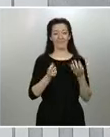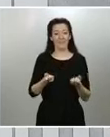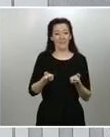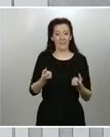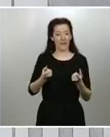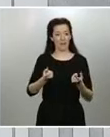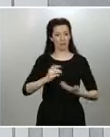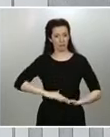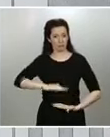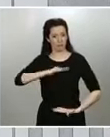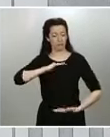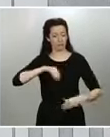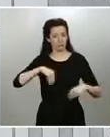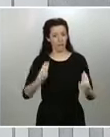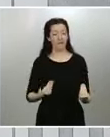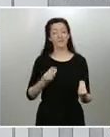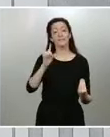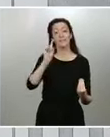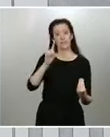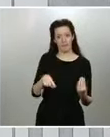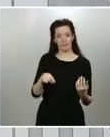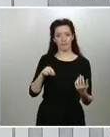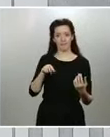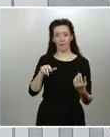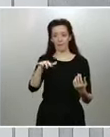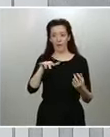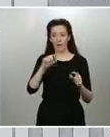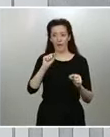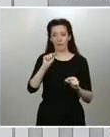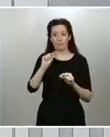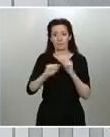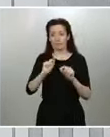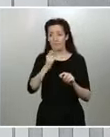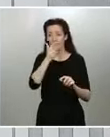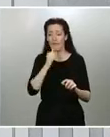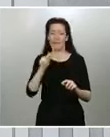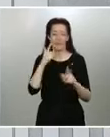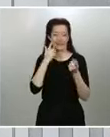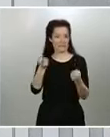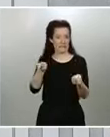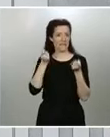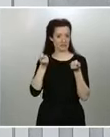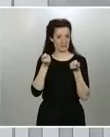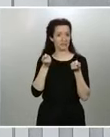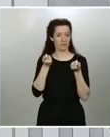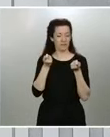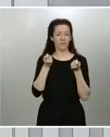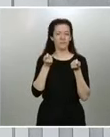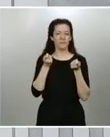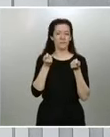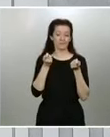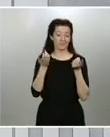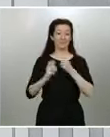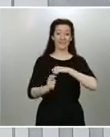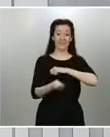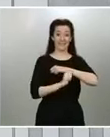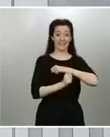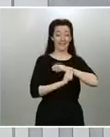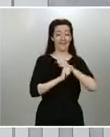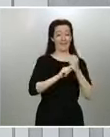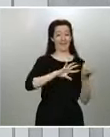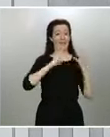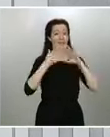de fuentes de contagio esta nueva estrategia esta estrategia adaptada a esta fase de transición de diagnóstico